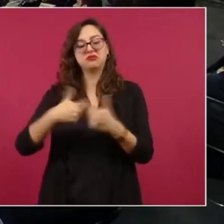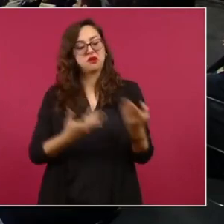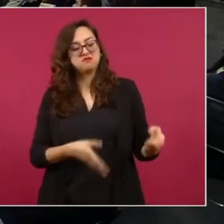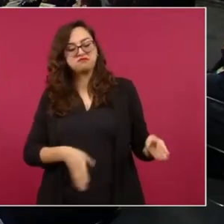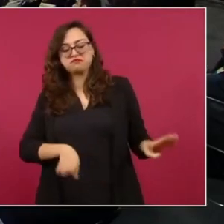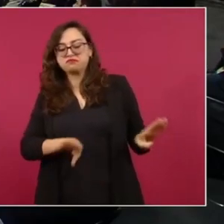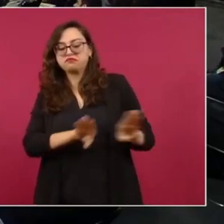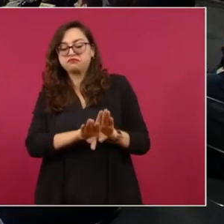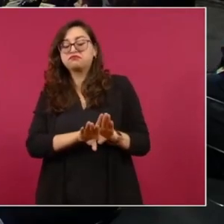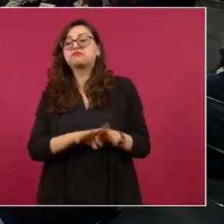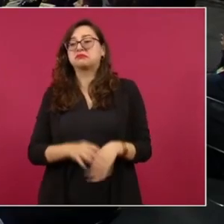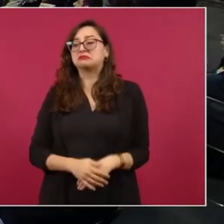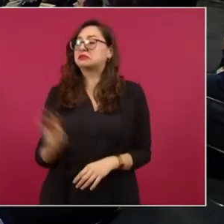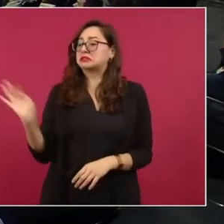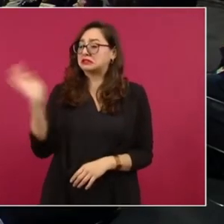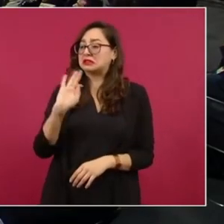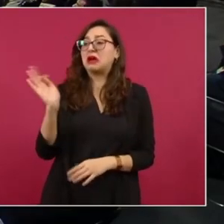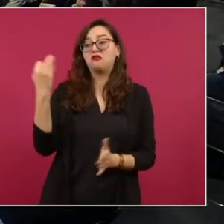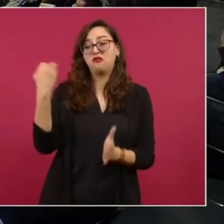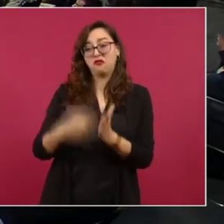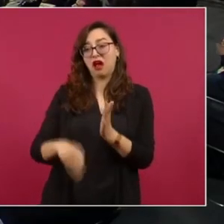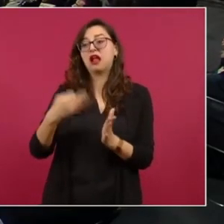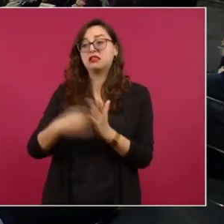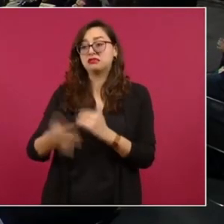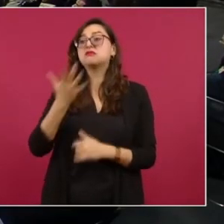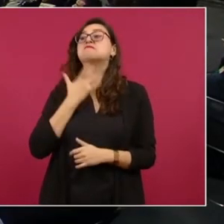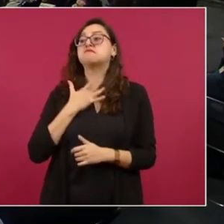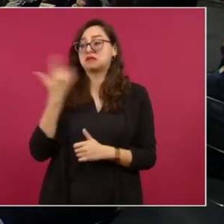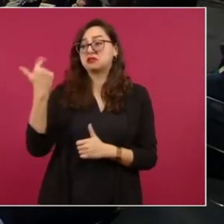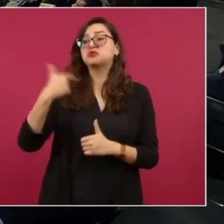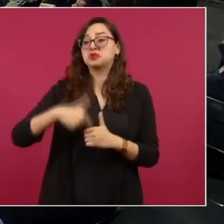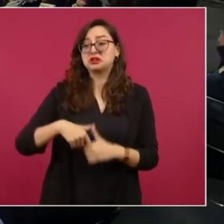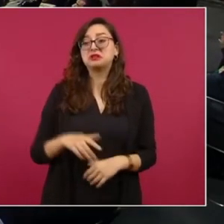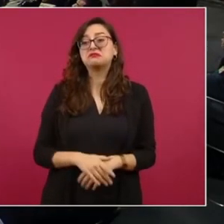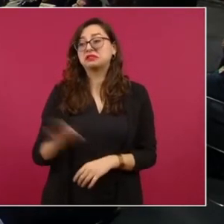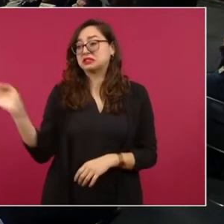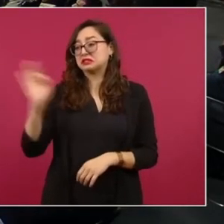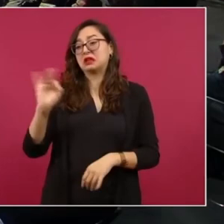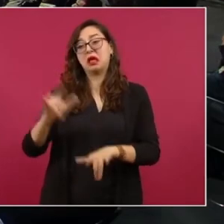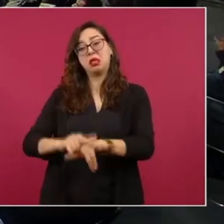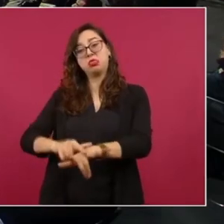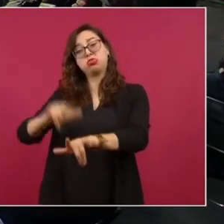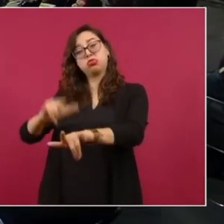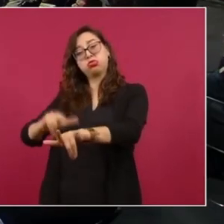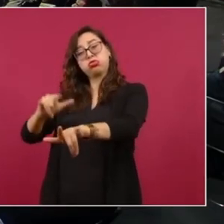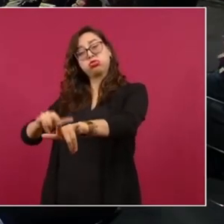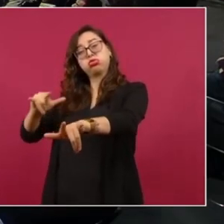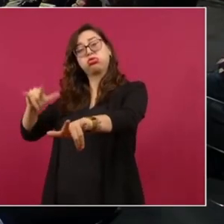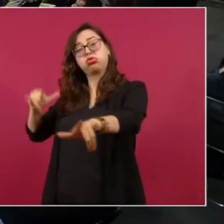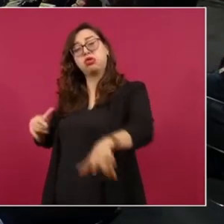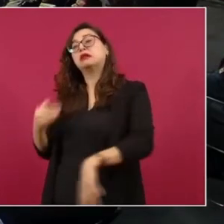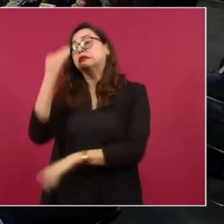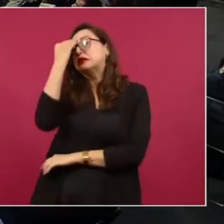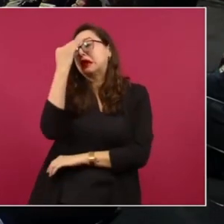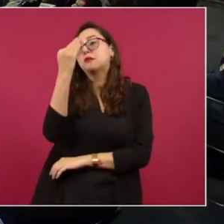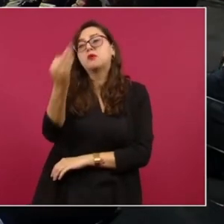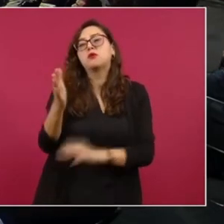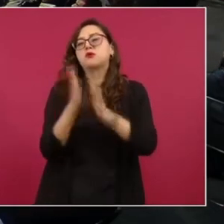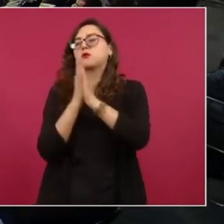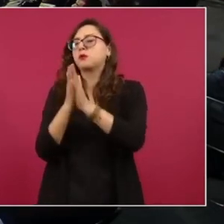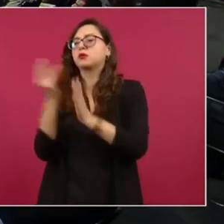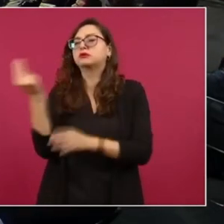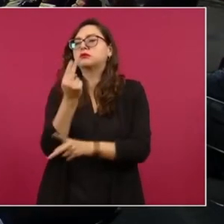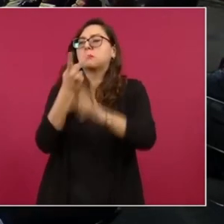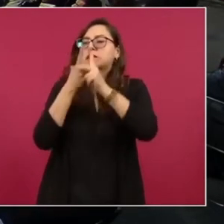van a haber colas, no va a haber abasto. Recuerdo que venía